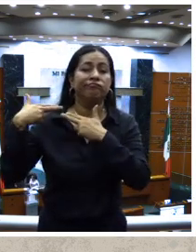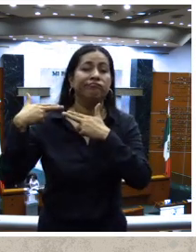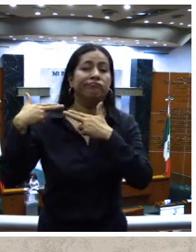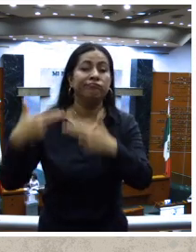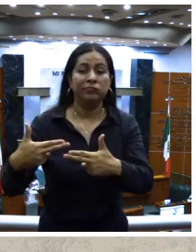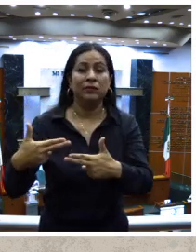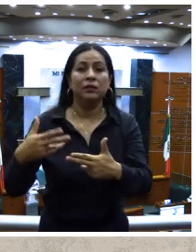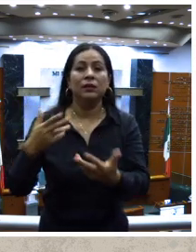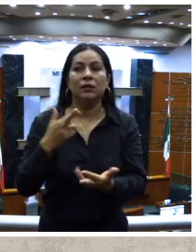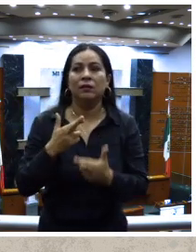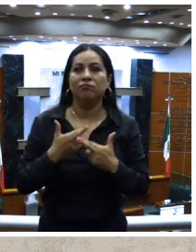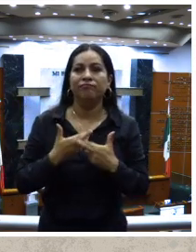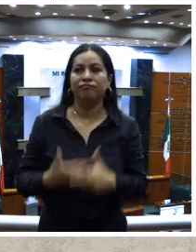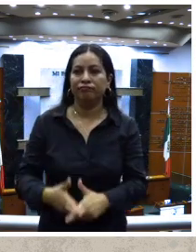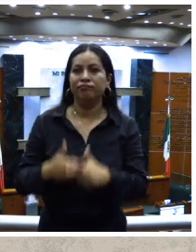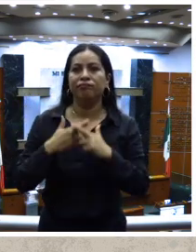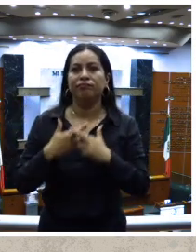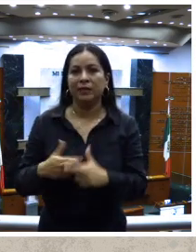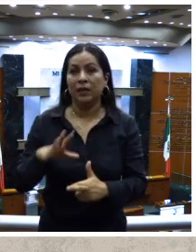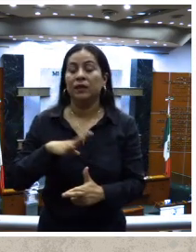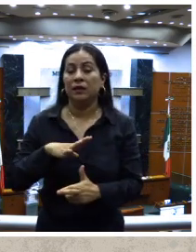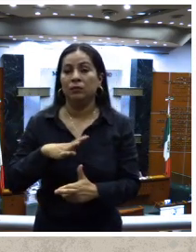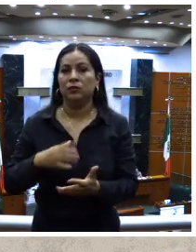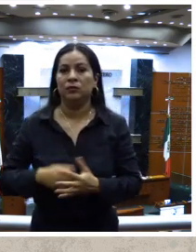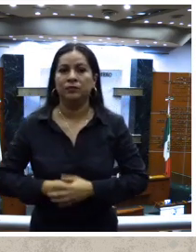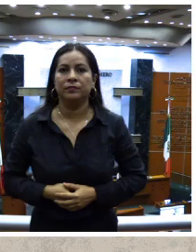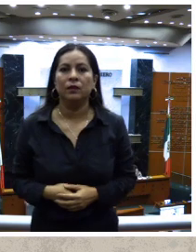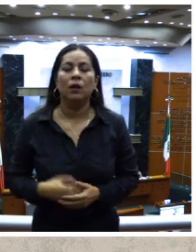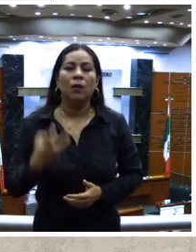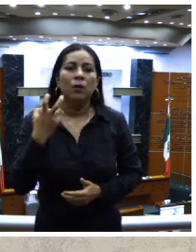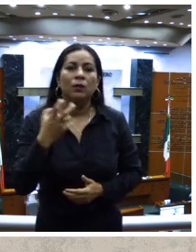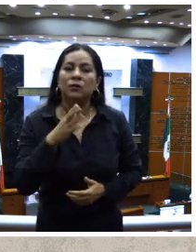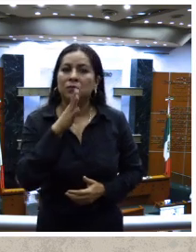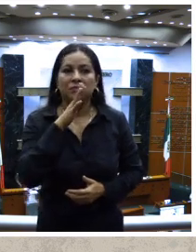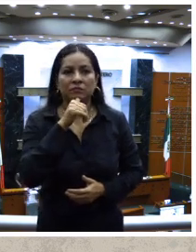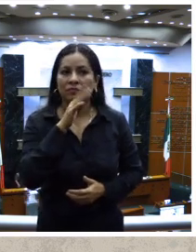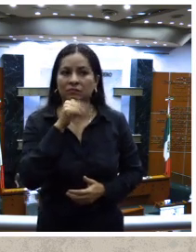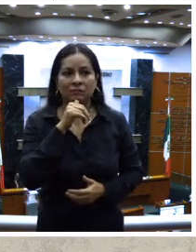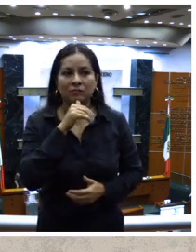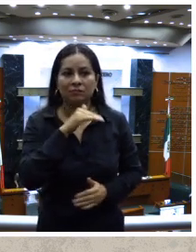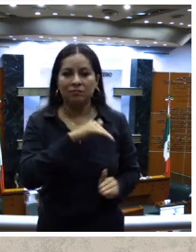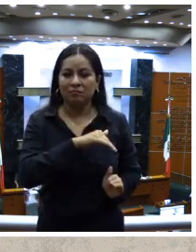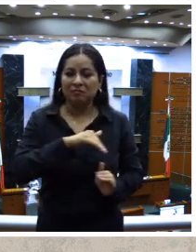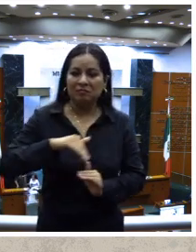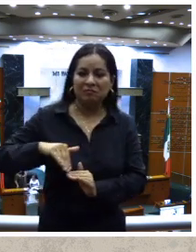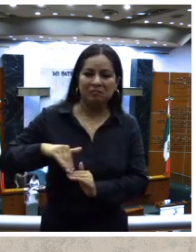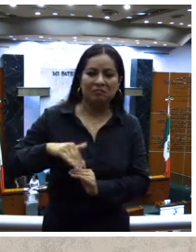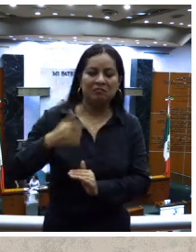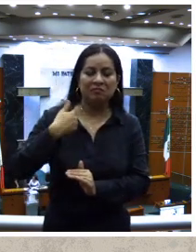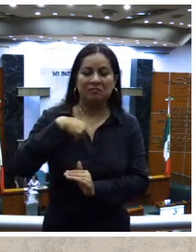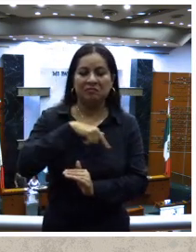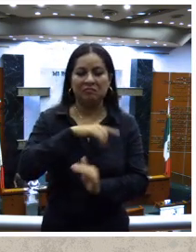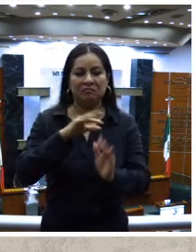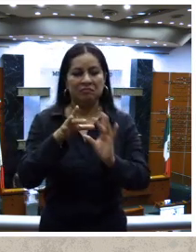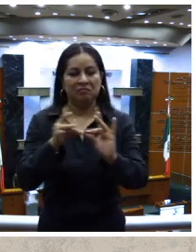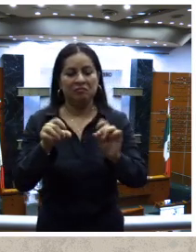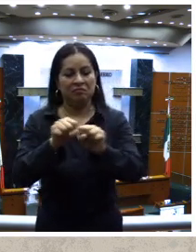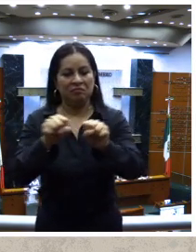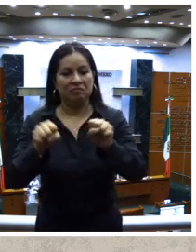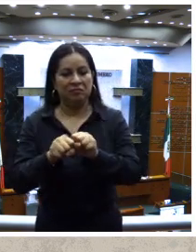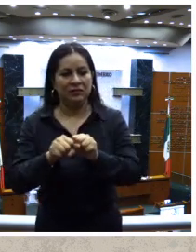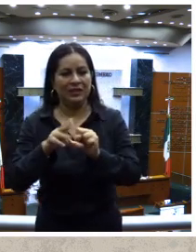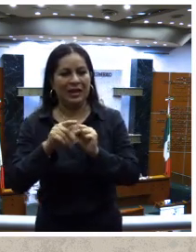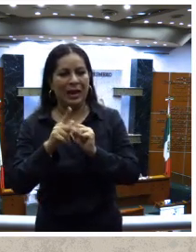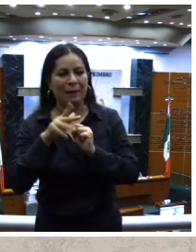que genera la riqueza que se ostenta. Por eso no podemos apartarnos y señalar que nuestro sistema no es